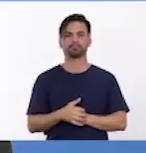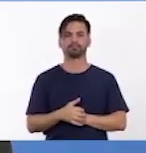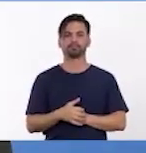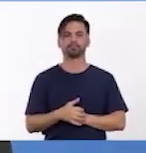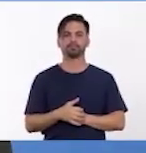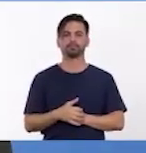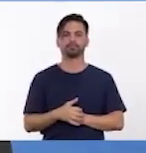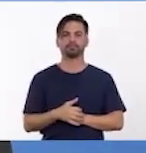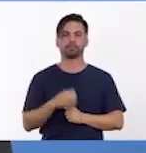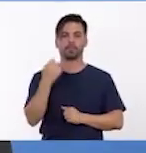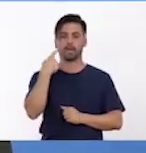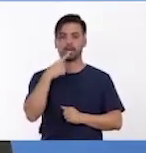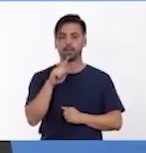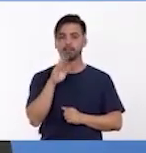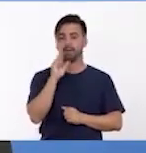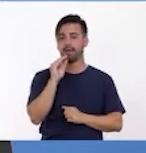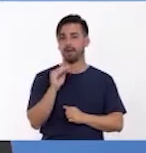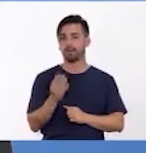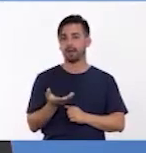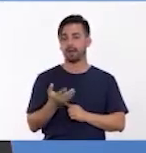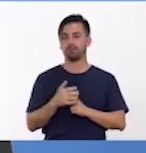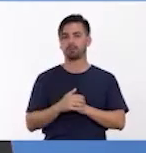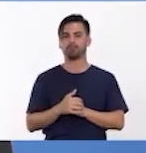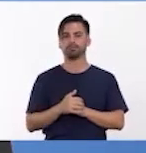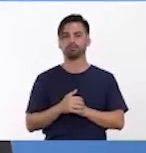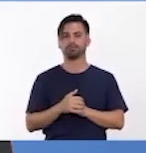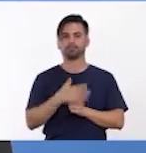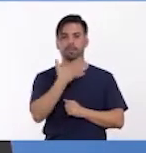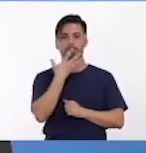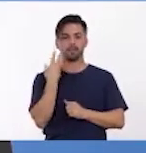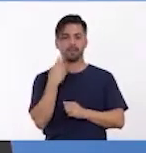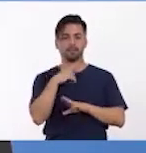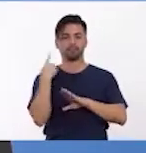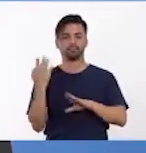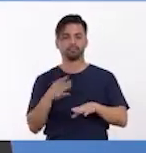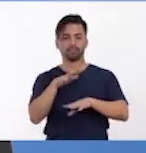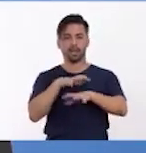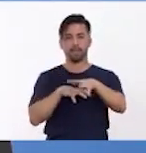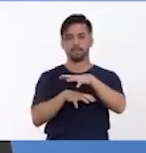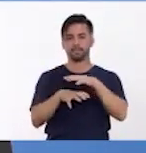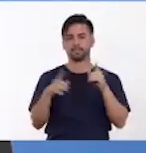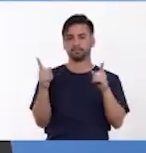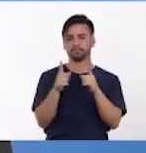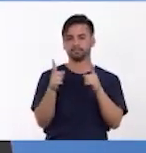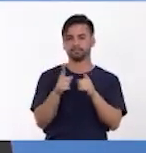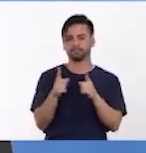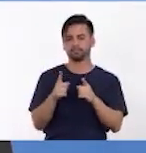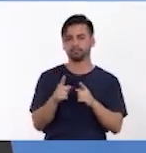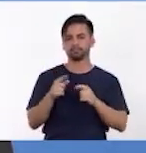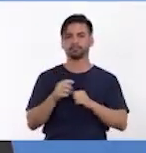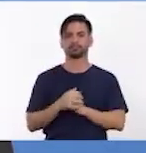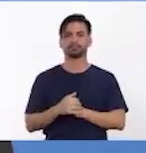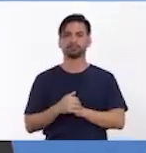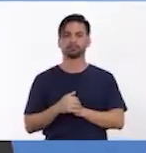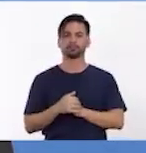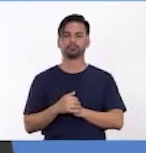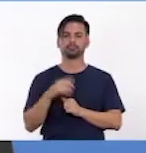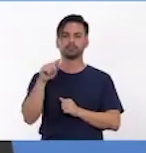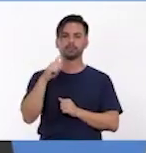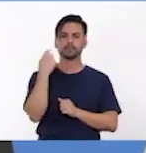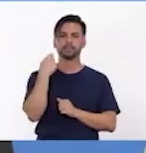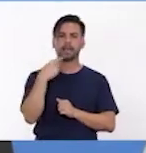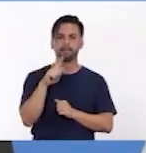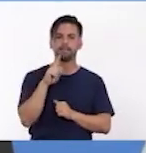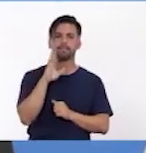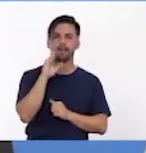Decíamos y hablamos de esta desaparición de las especies y su disminución, pero también vamos a hablar de